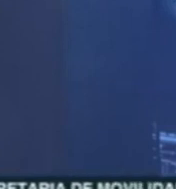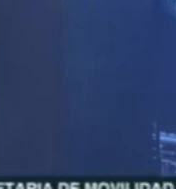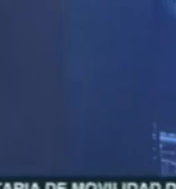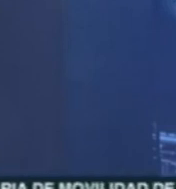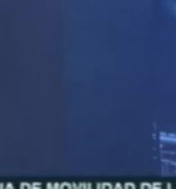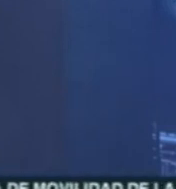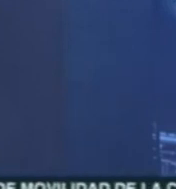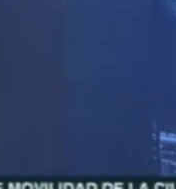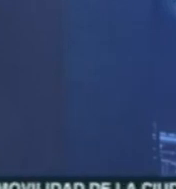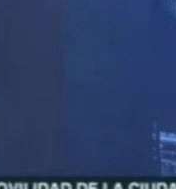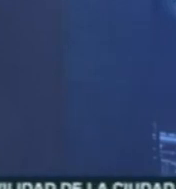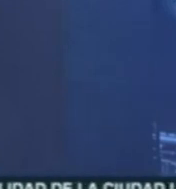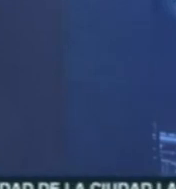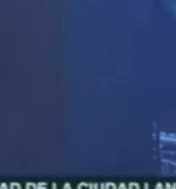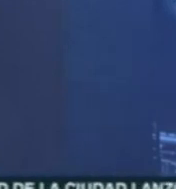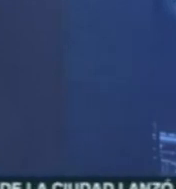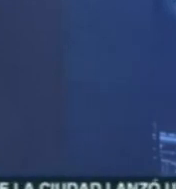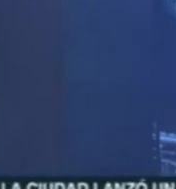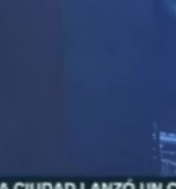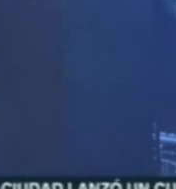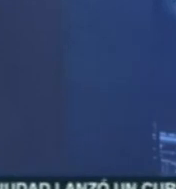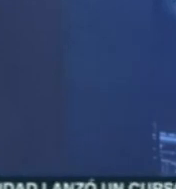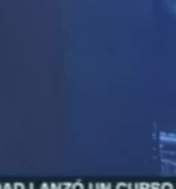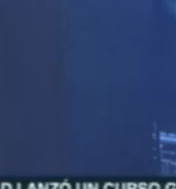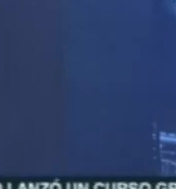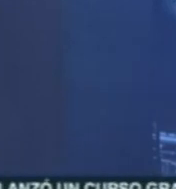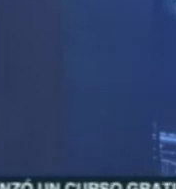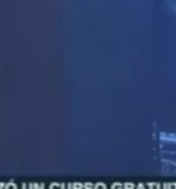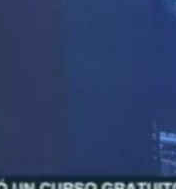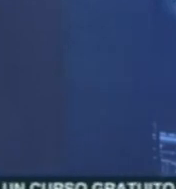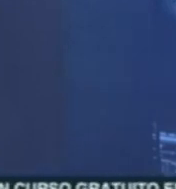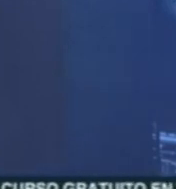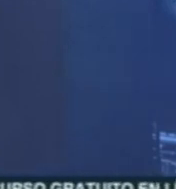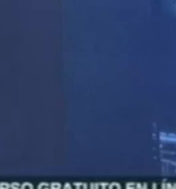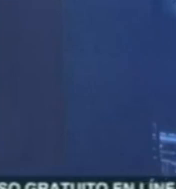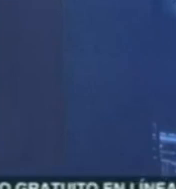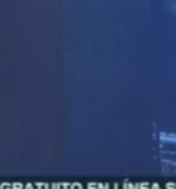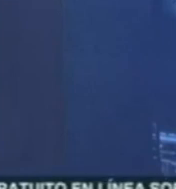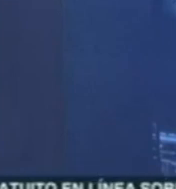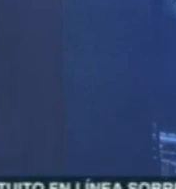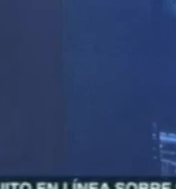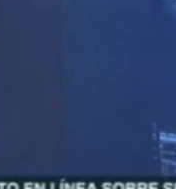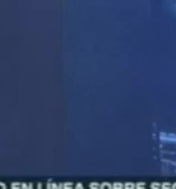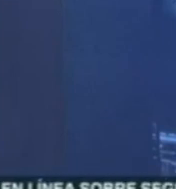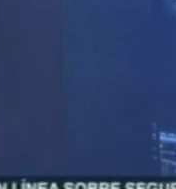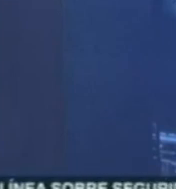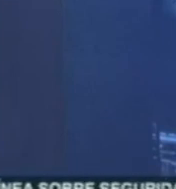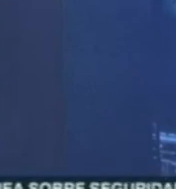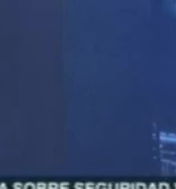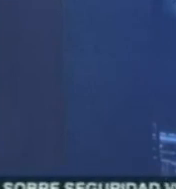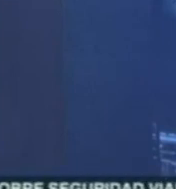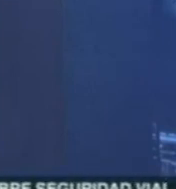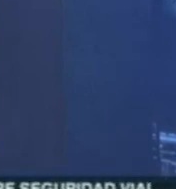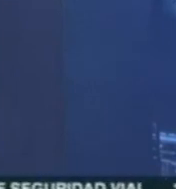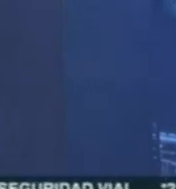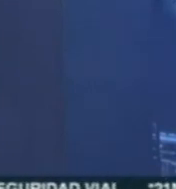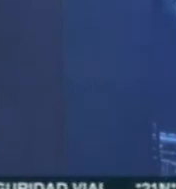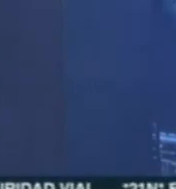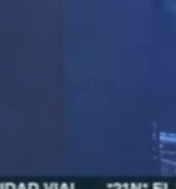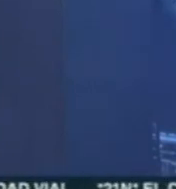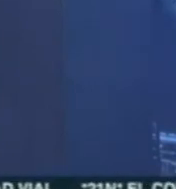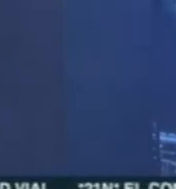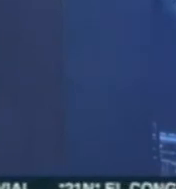espectáculo cuyo libreto está apegado a la leyenda original que se cuenta en los pueblos originarios de Xochimilco y que forma parte del